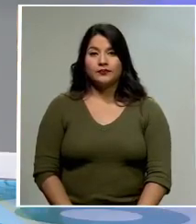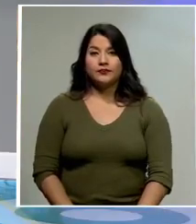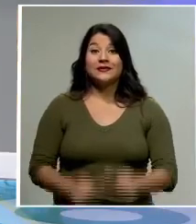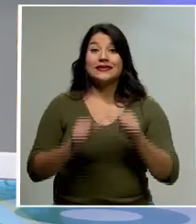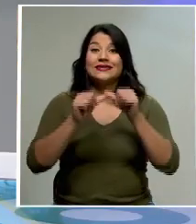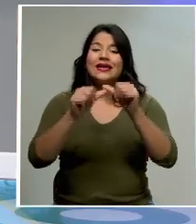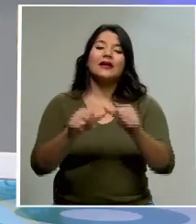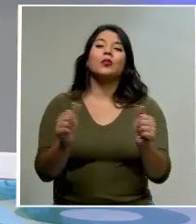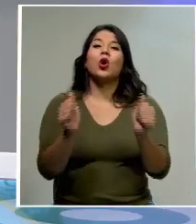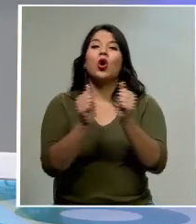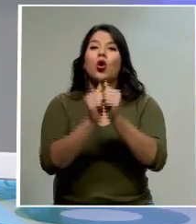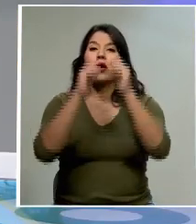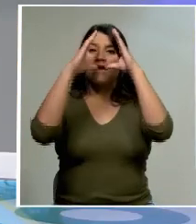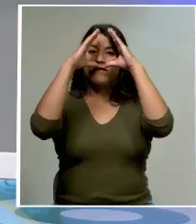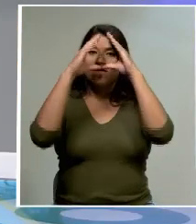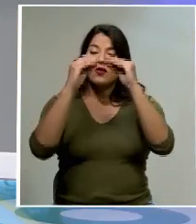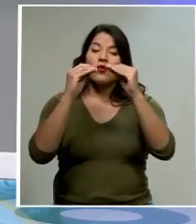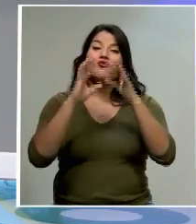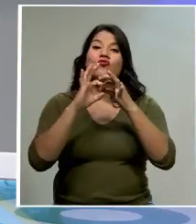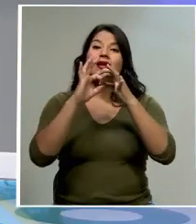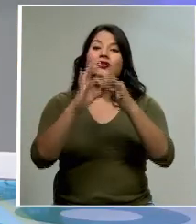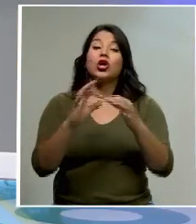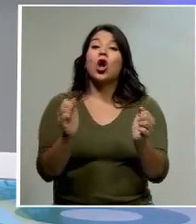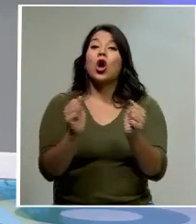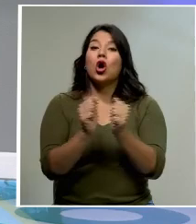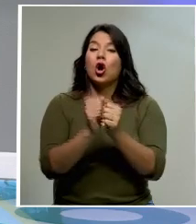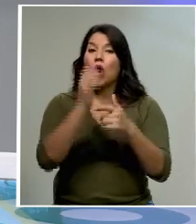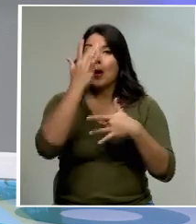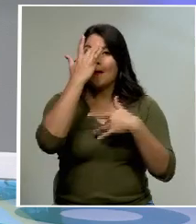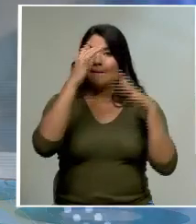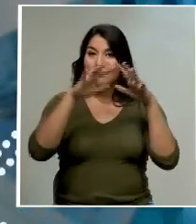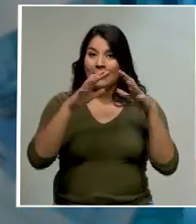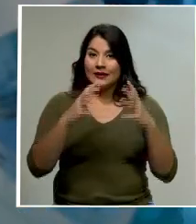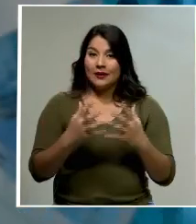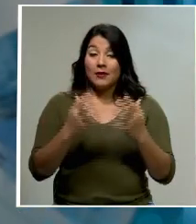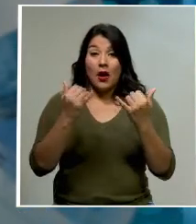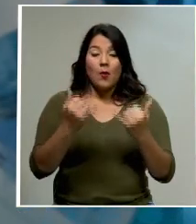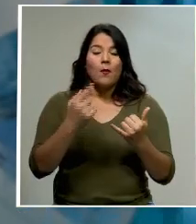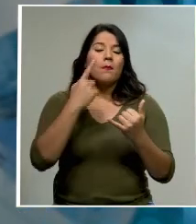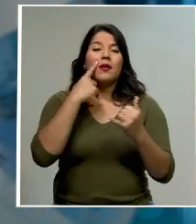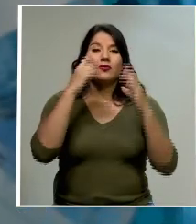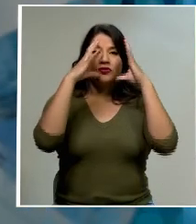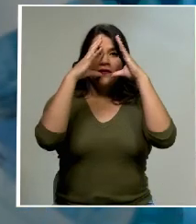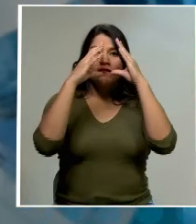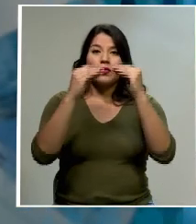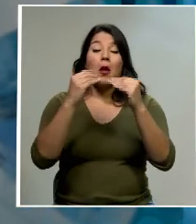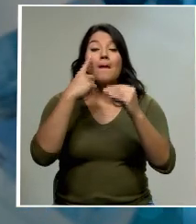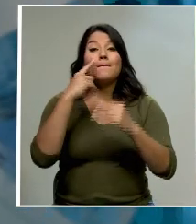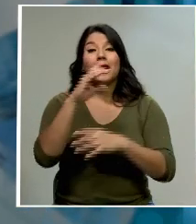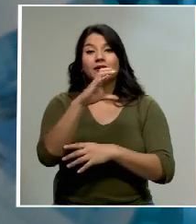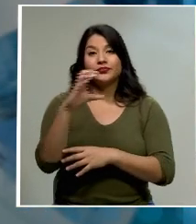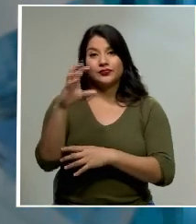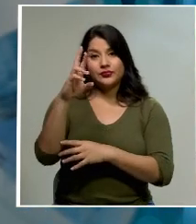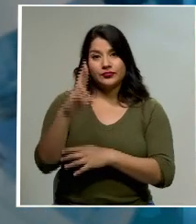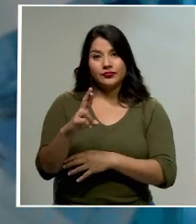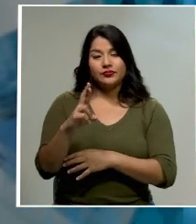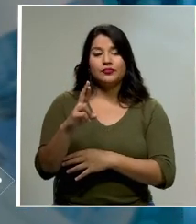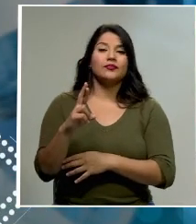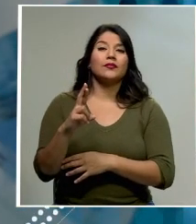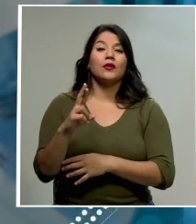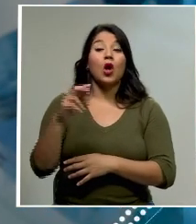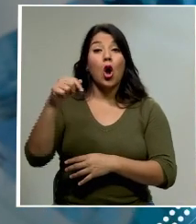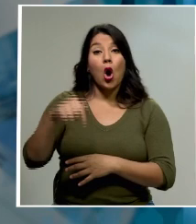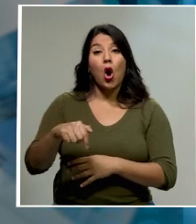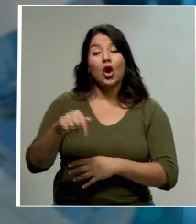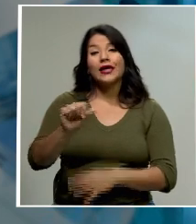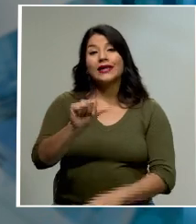Siguiendo con las informaciones relacionadas a la pandemia, vamos a ver los datos para Costa Rica correspondientes a